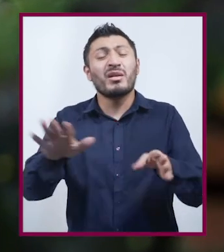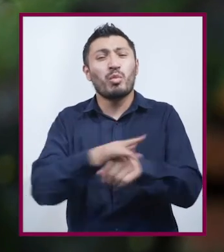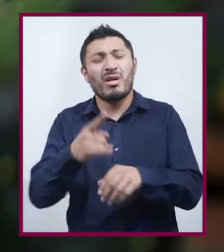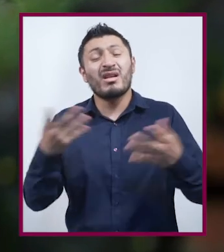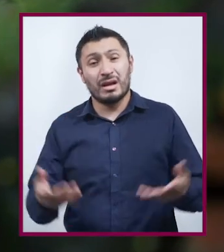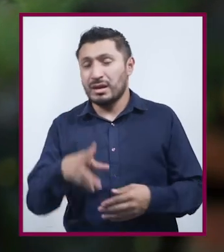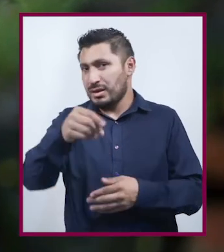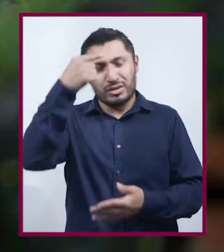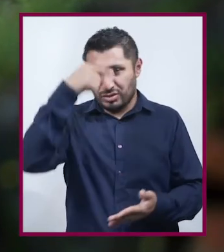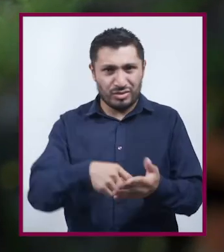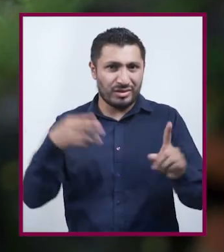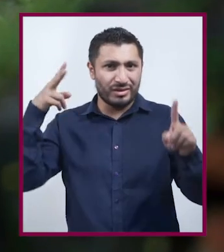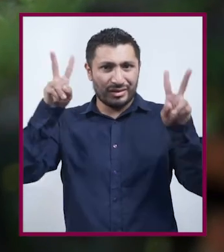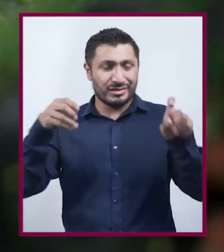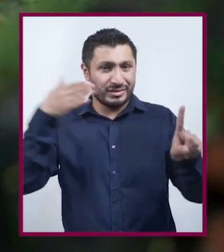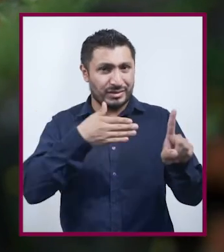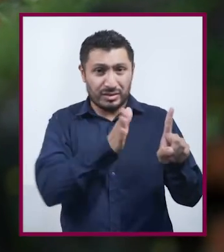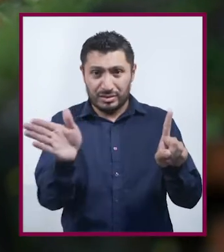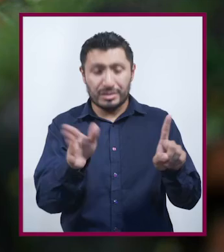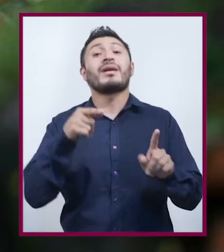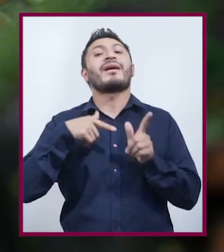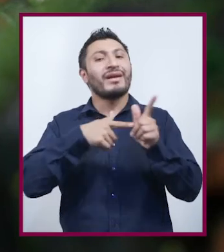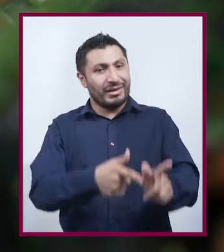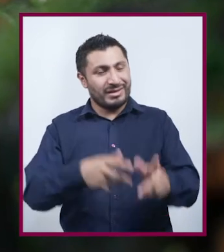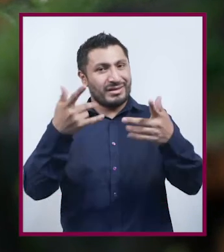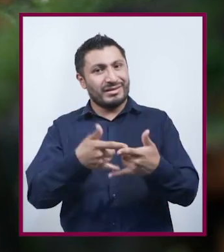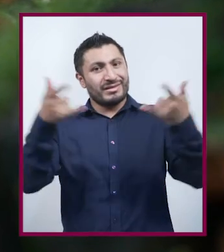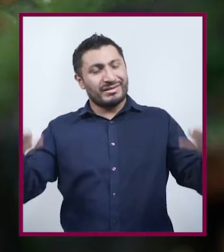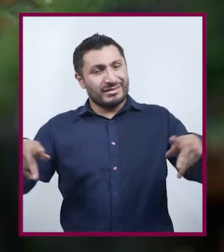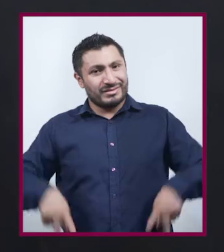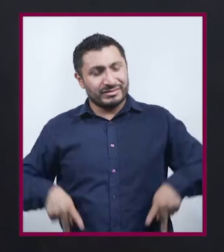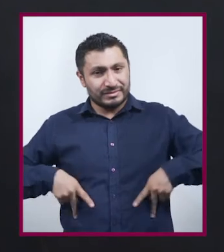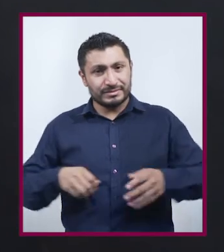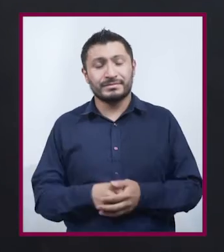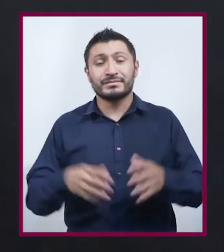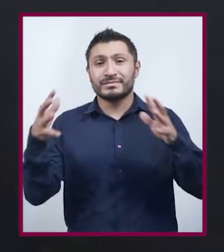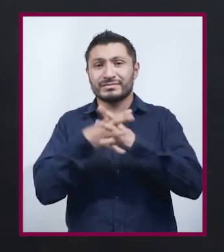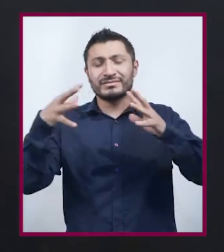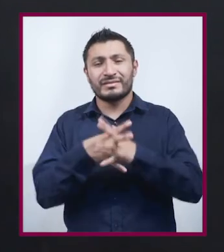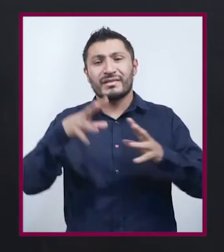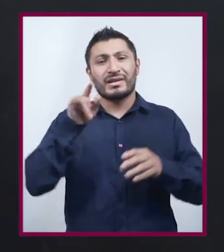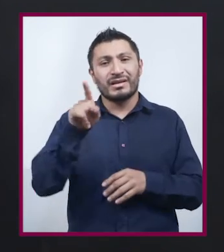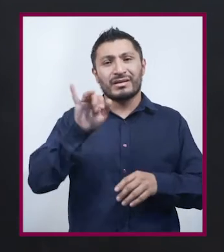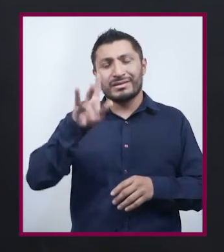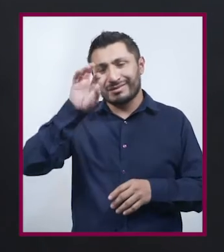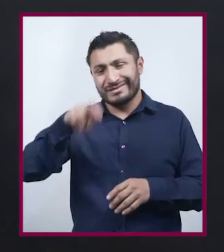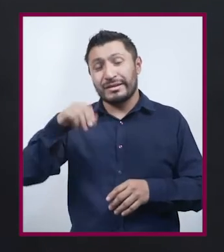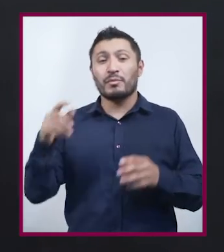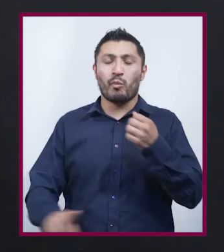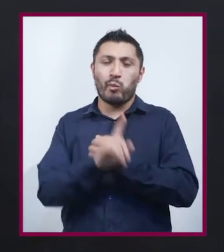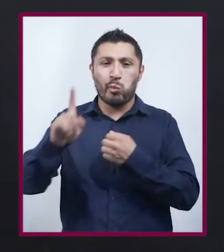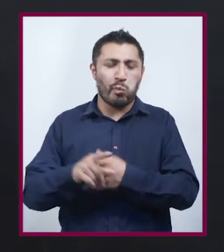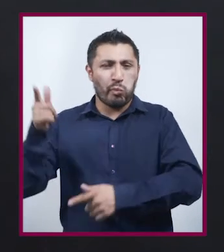estamos desviando del tema. Seguimos con la historia del pantalón. La guerra de Vietnam fue un conflicto armado que,